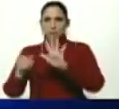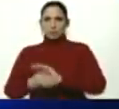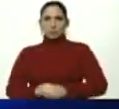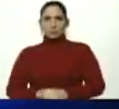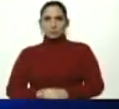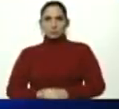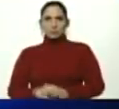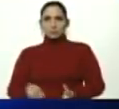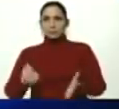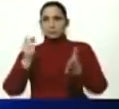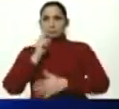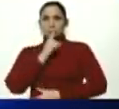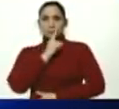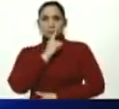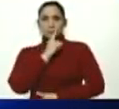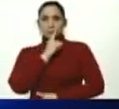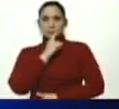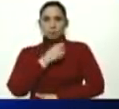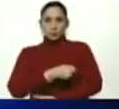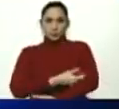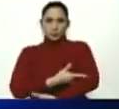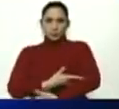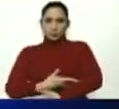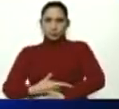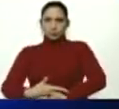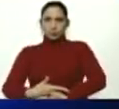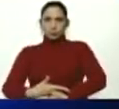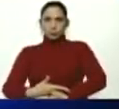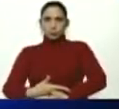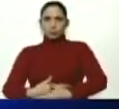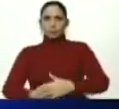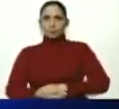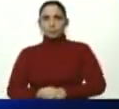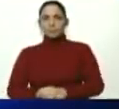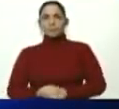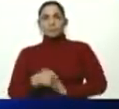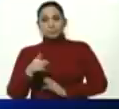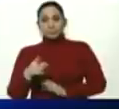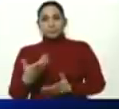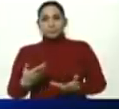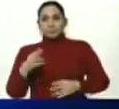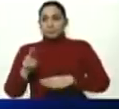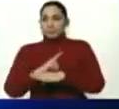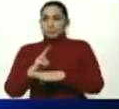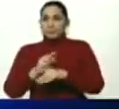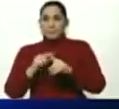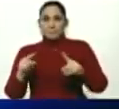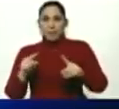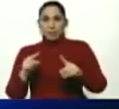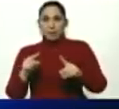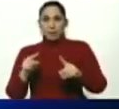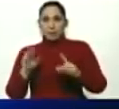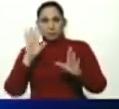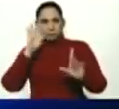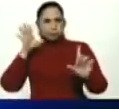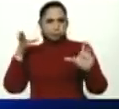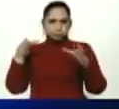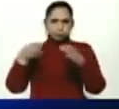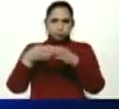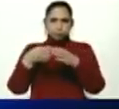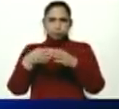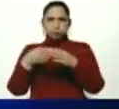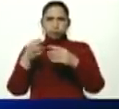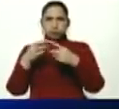229.536 kits llamados kits de extracción, que son un tipo de reactivo que se utiliza para concentrar el